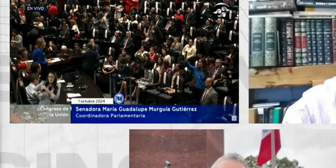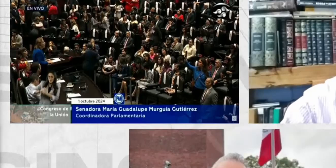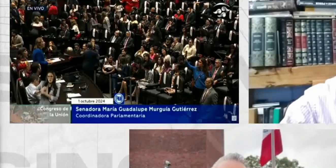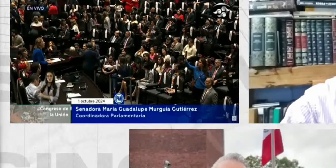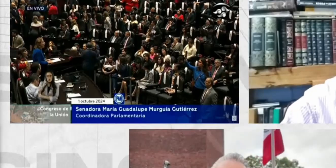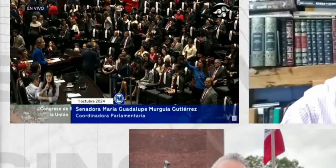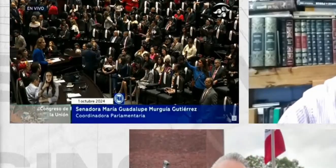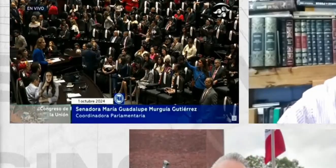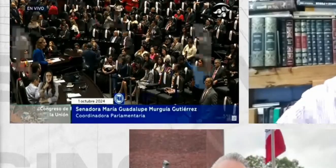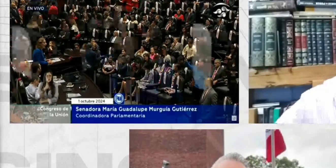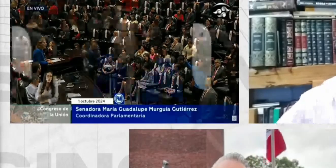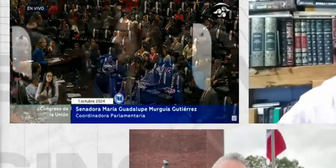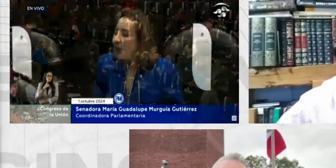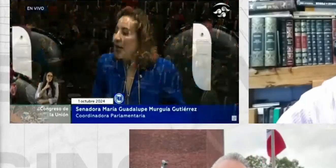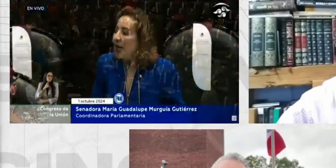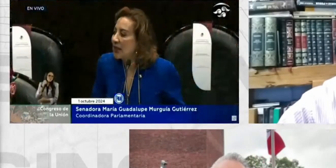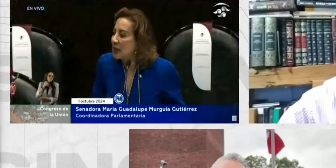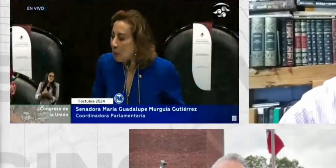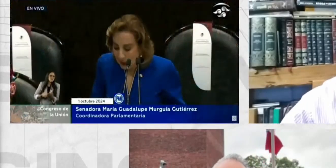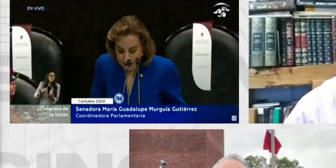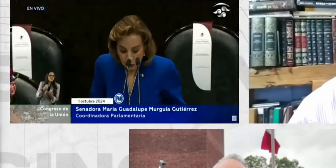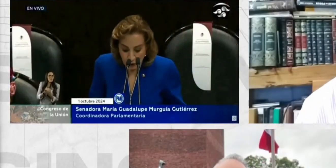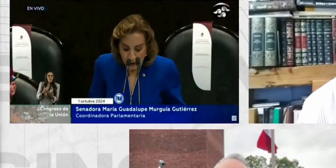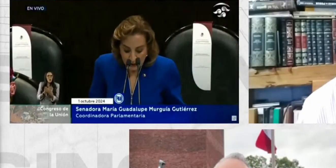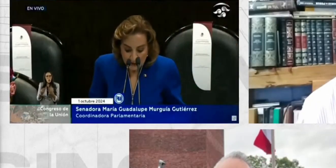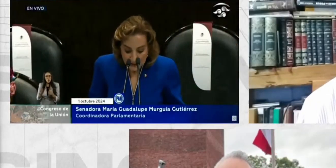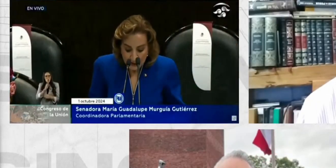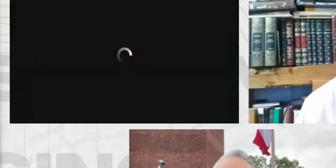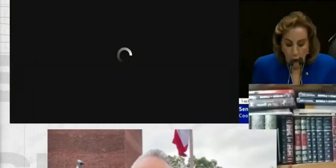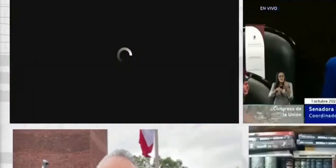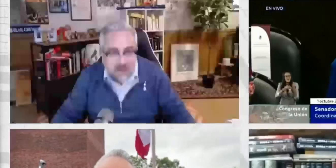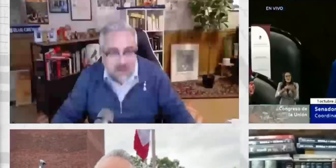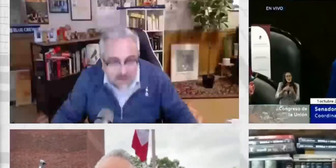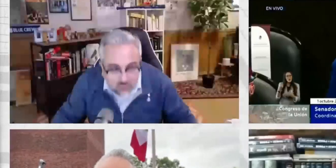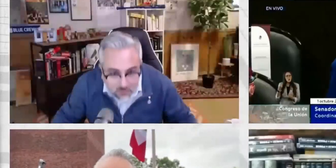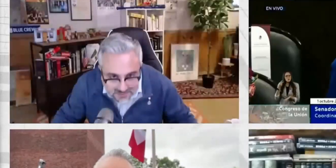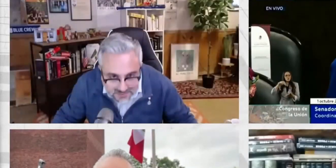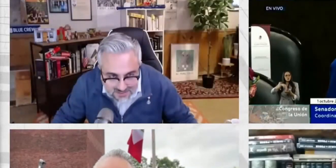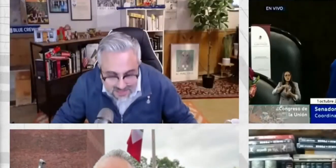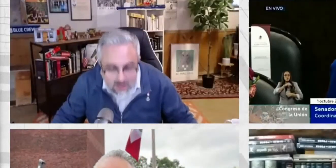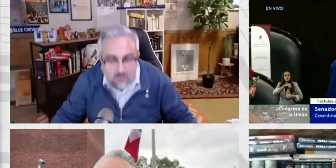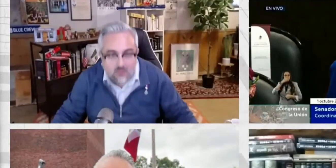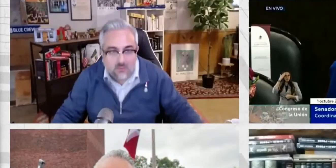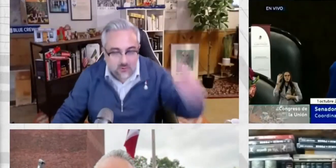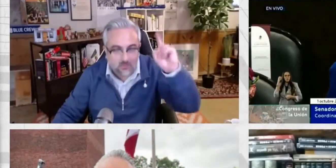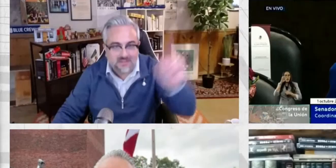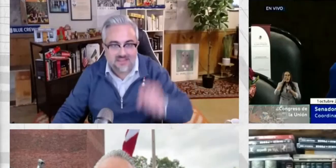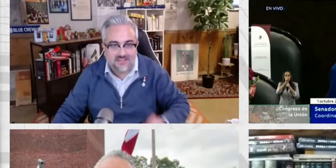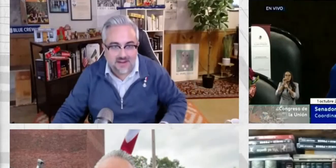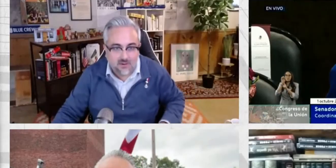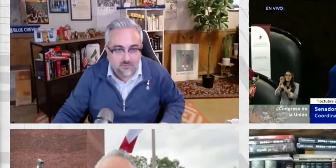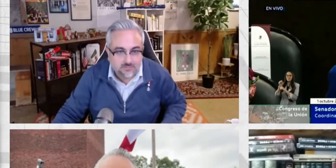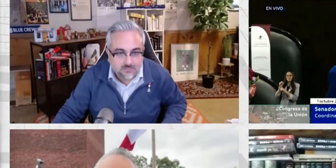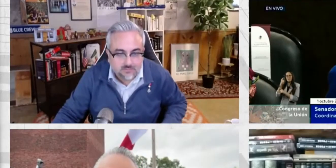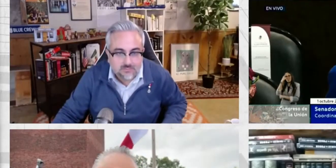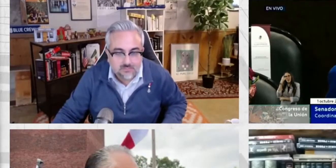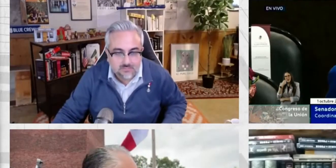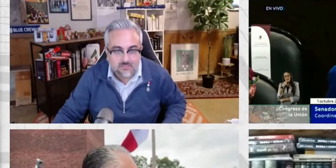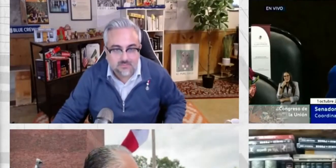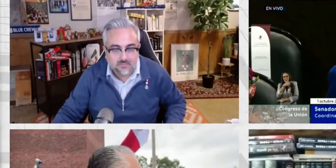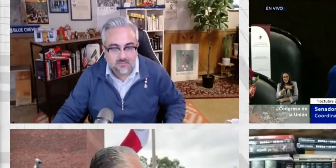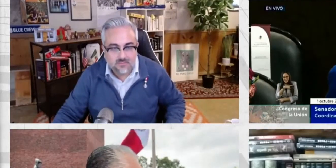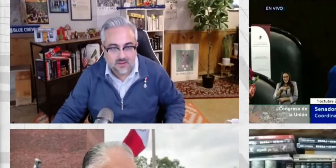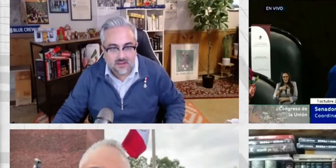doctora Claudia Sheinbaum, pero también al presidente Andrés Manuel. Mi querido Vamos Toño, con Vicente Serrano. Vicente Serrano.